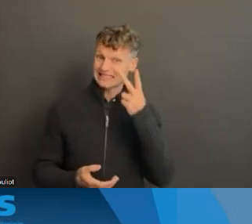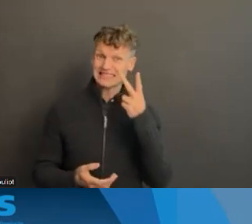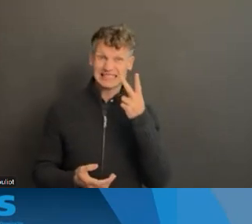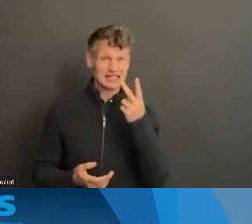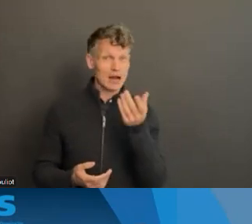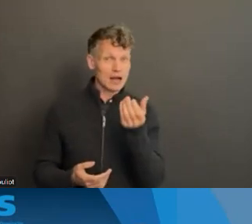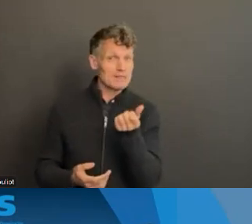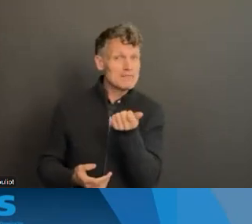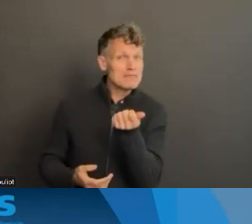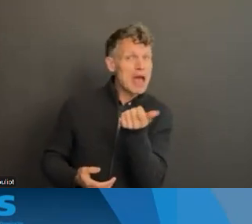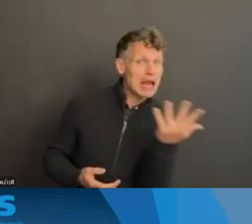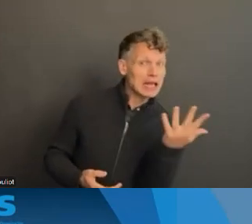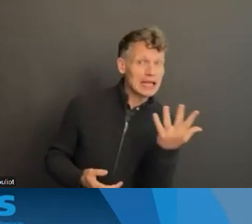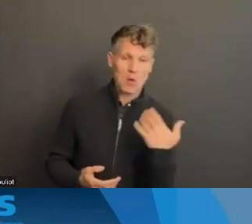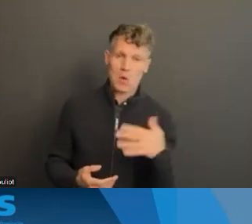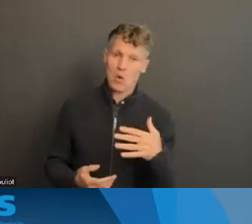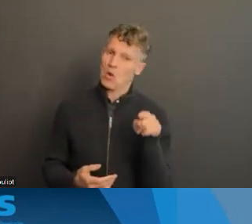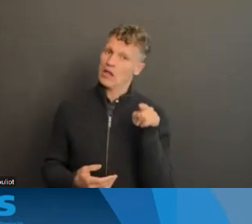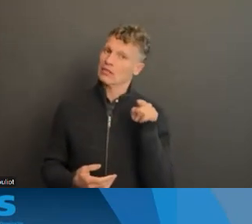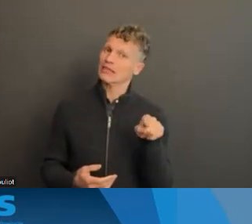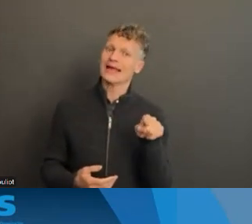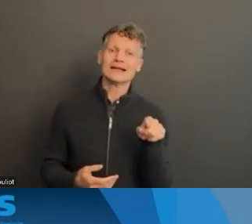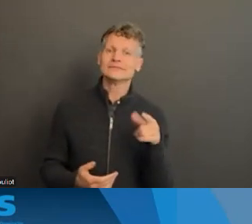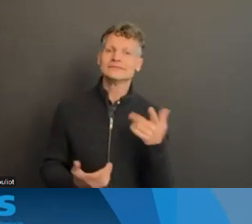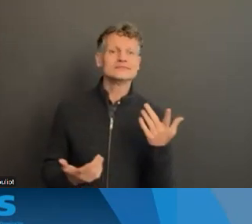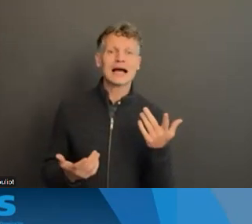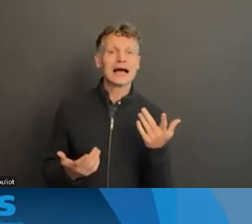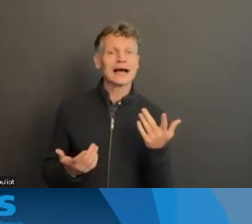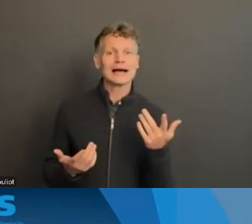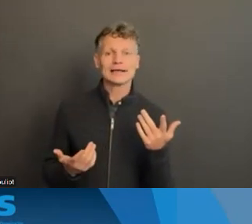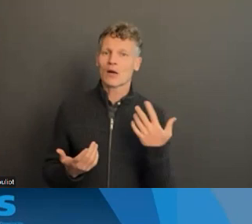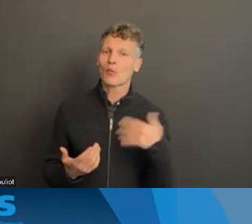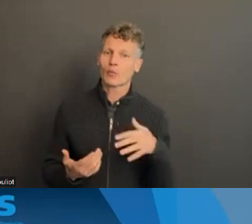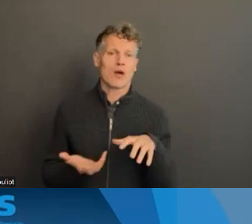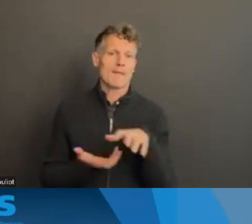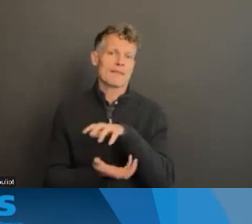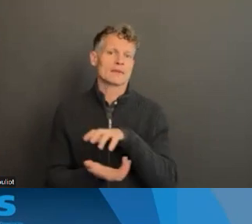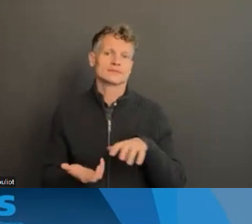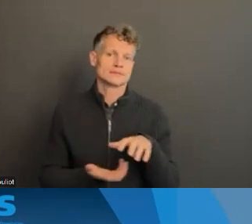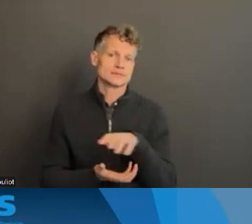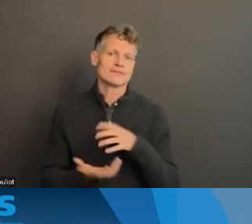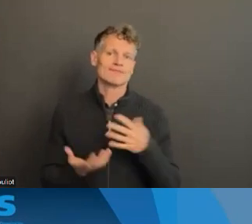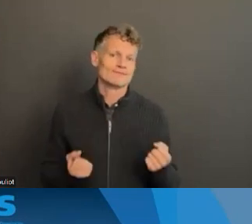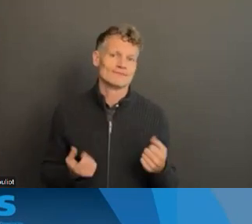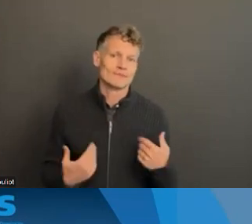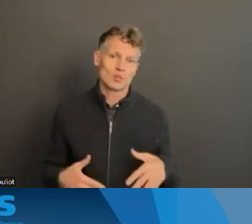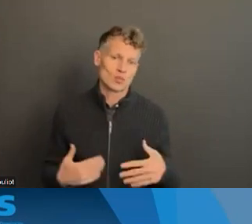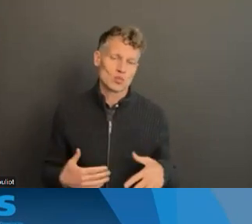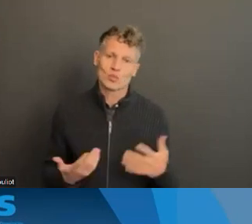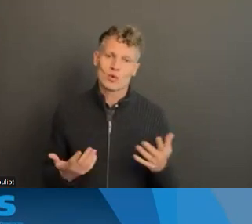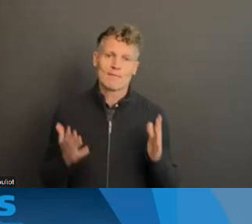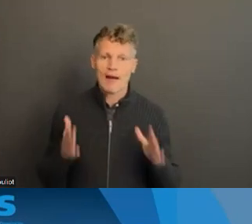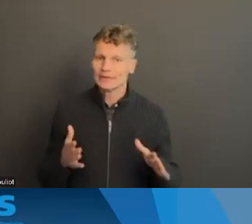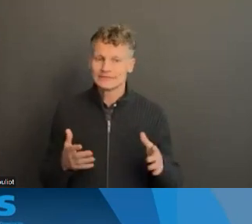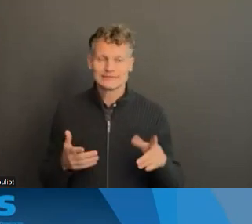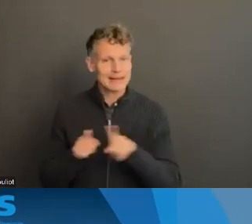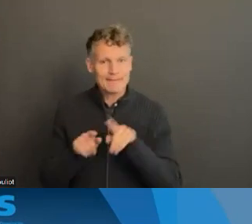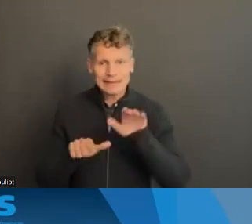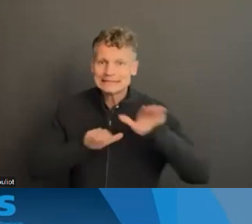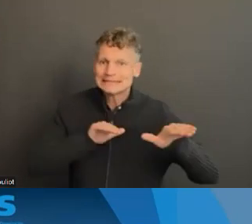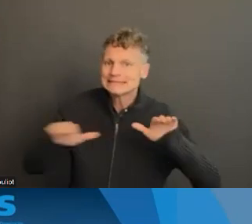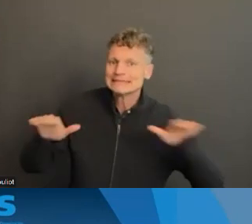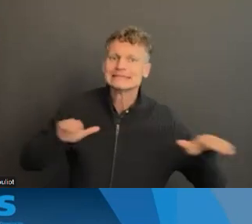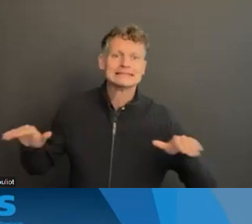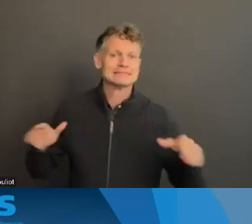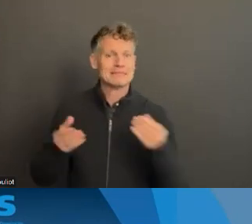salud, esto es algo complejo, esto es algo difícil, esto requiere tiempo, tenemos que trabajar con muchísima gente fuera